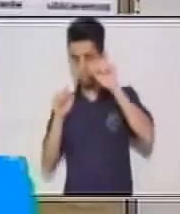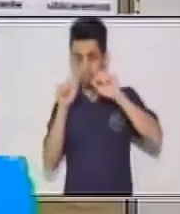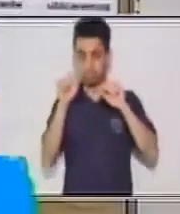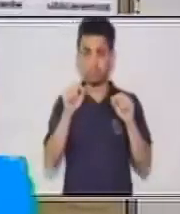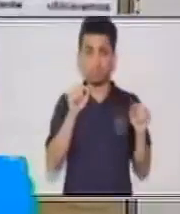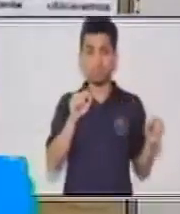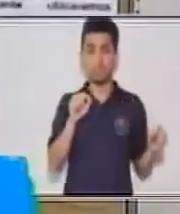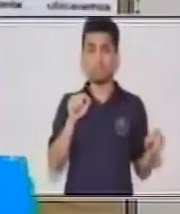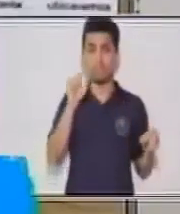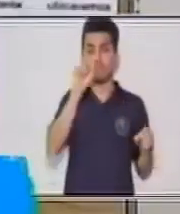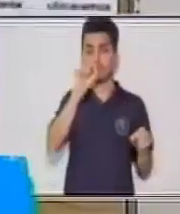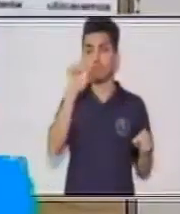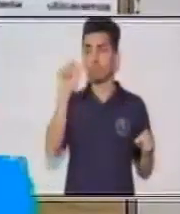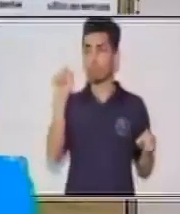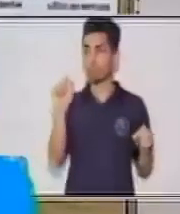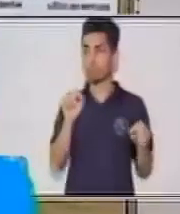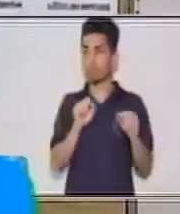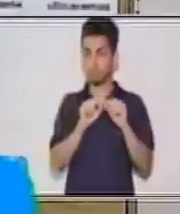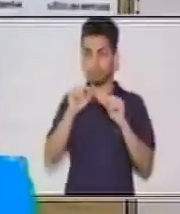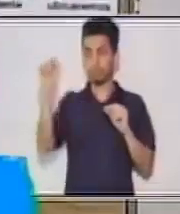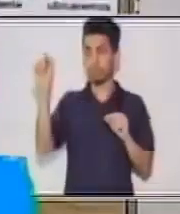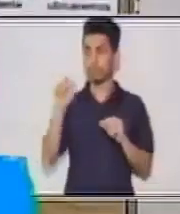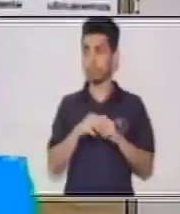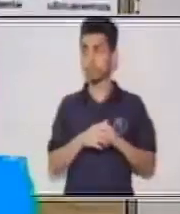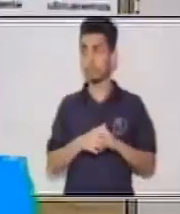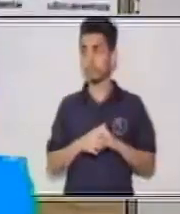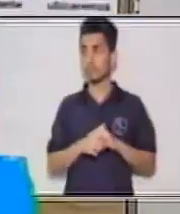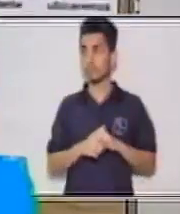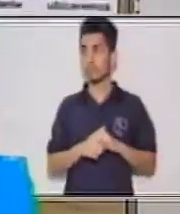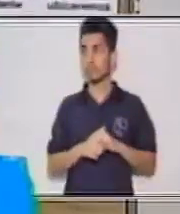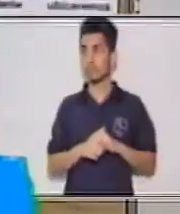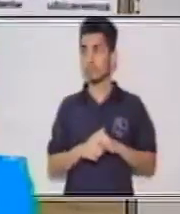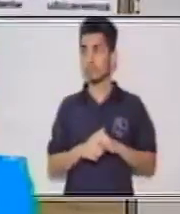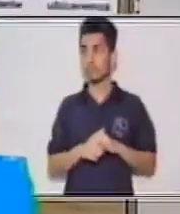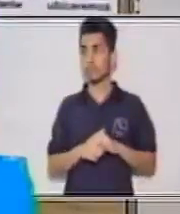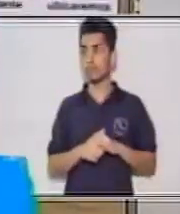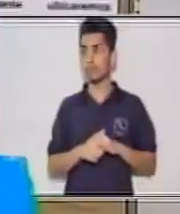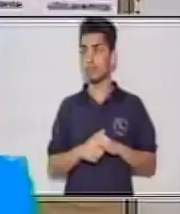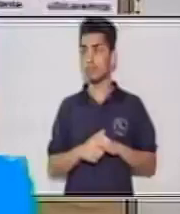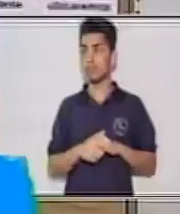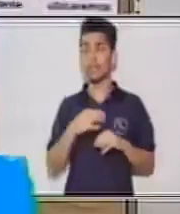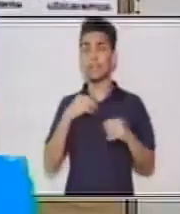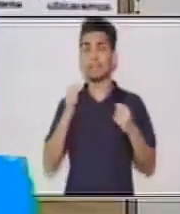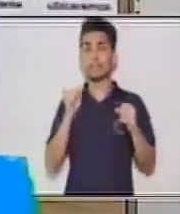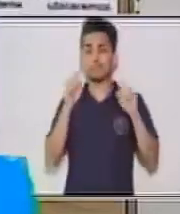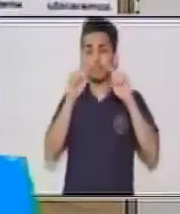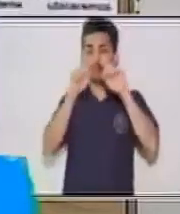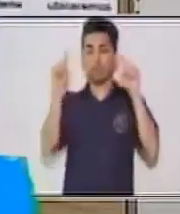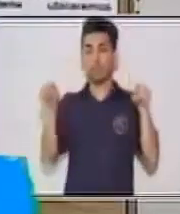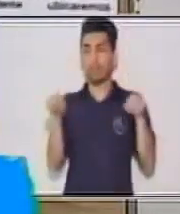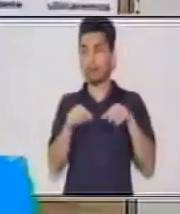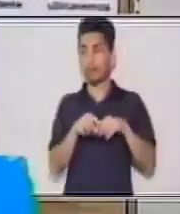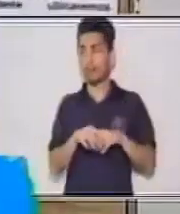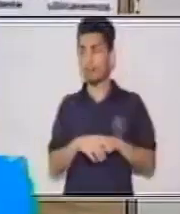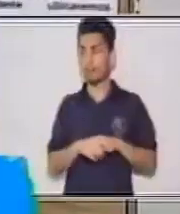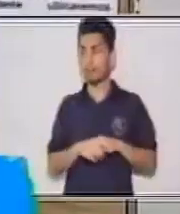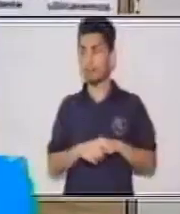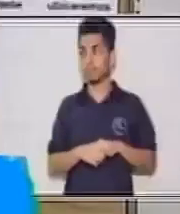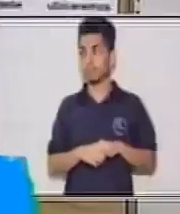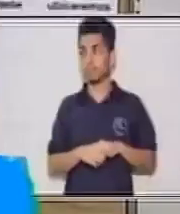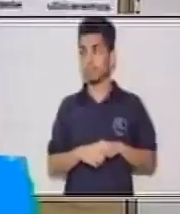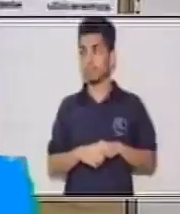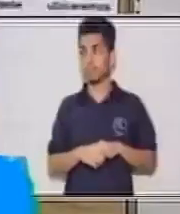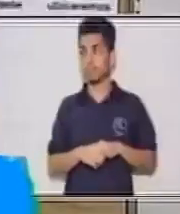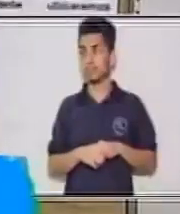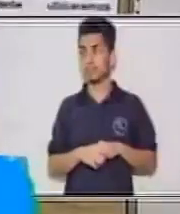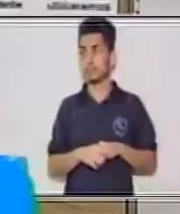unir los puntos si usted quiera. Pero si nosotros nos damos cuenta aquí, formamos un cuadrado, ¿verdad? Vamos a ver, aquí